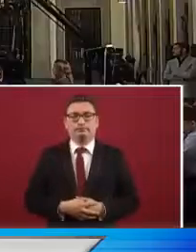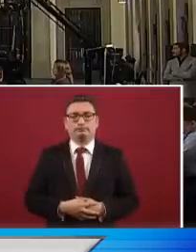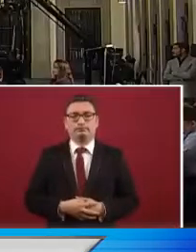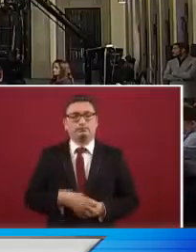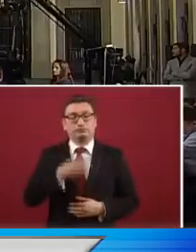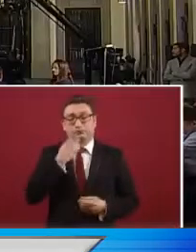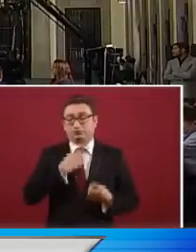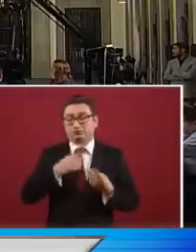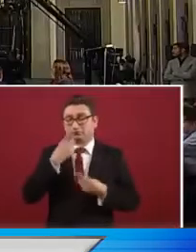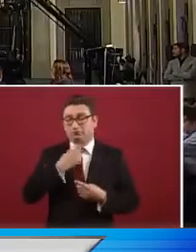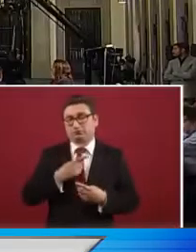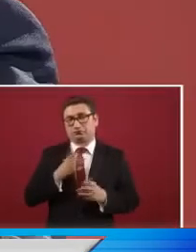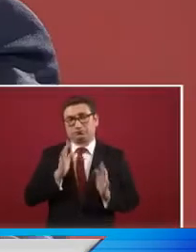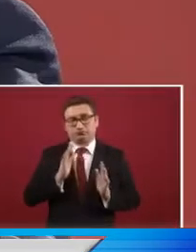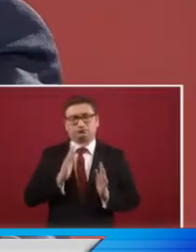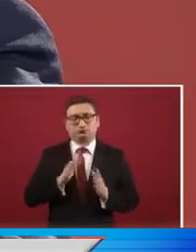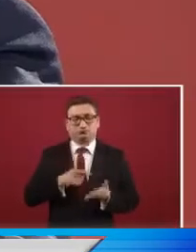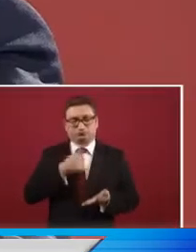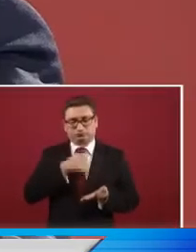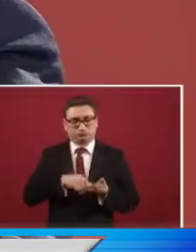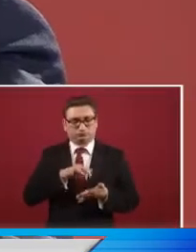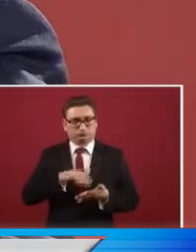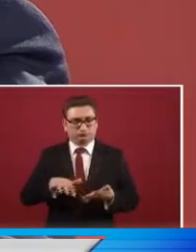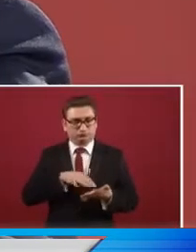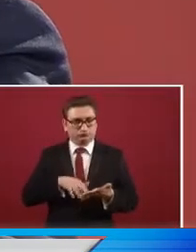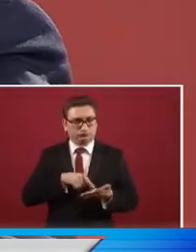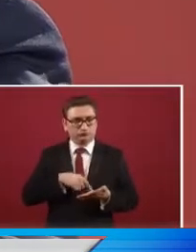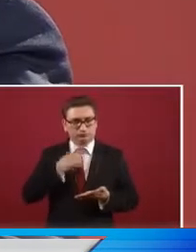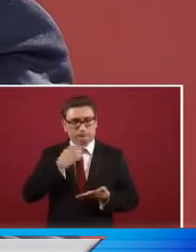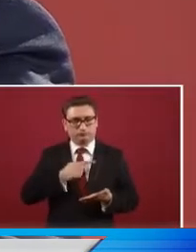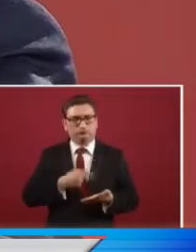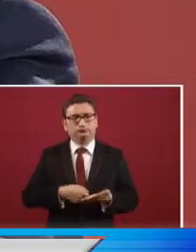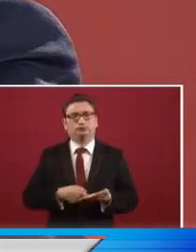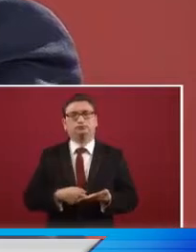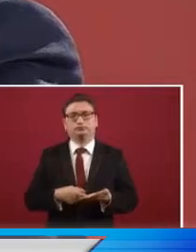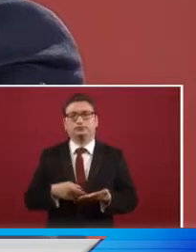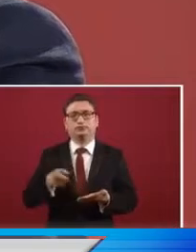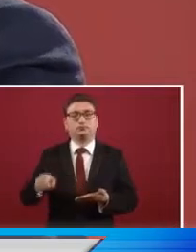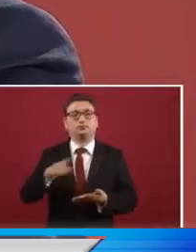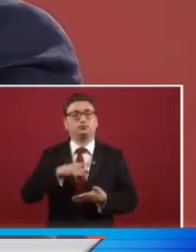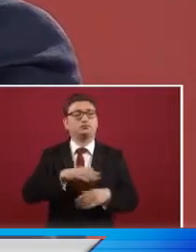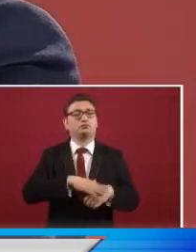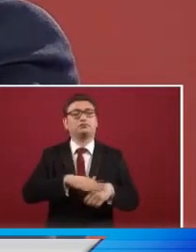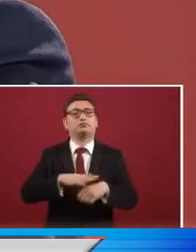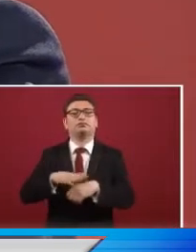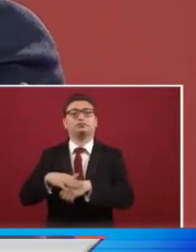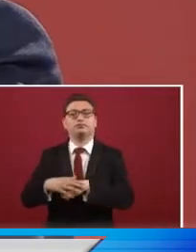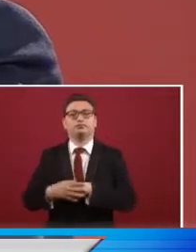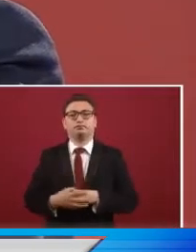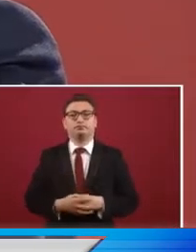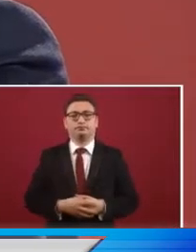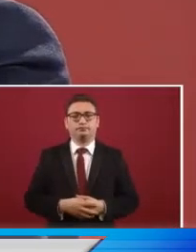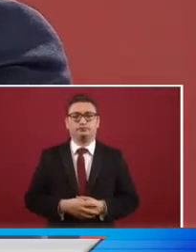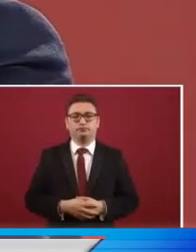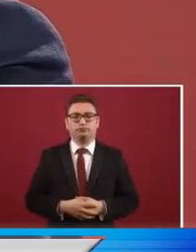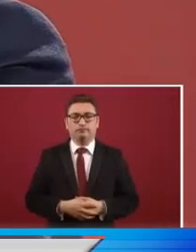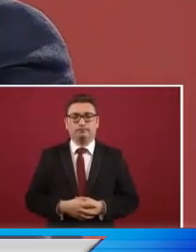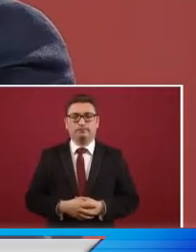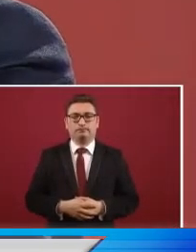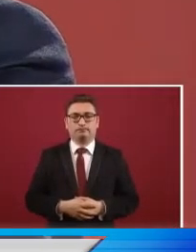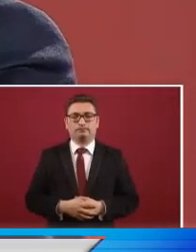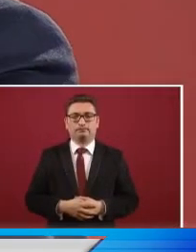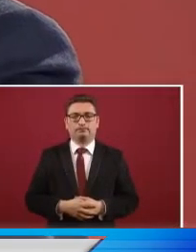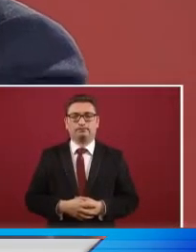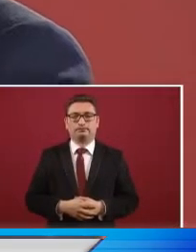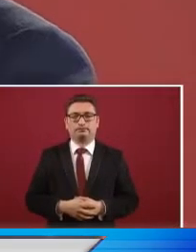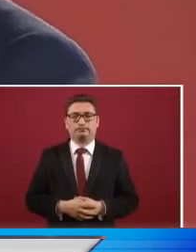medicina procedente de Francia y se continúan con estas decisiones. Se seguirá con este procedimiento de realizar compras en el extranjero. Gracias a esta